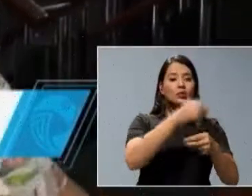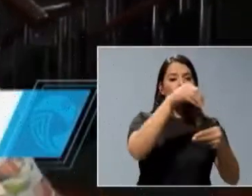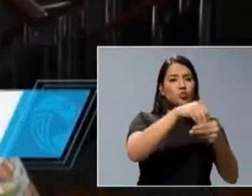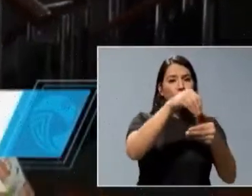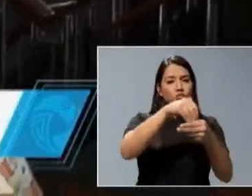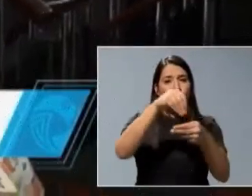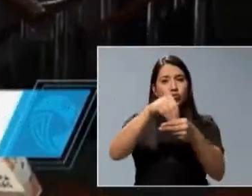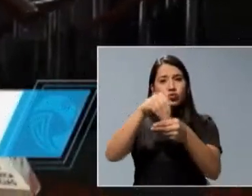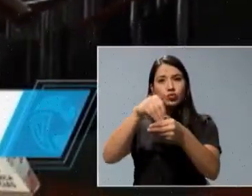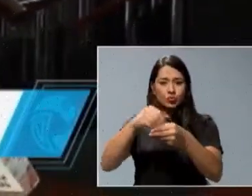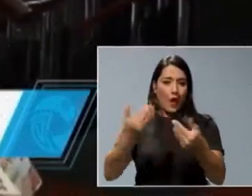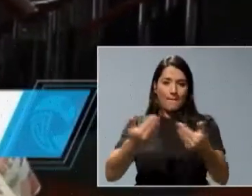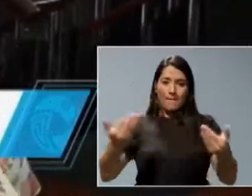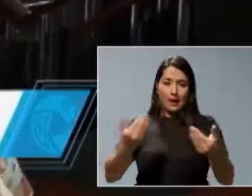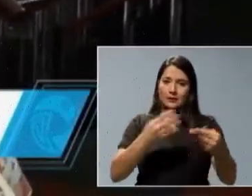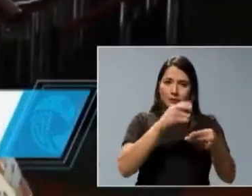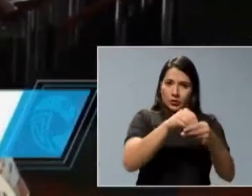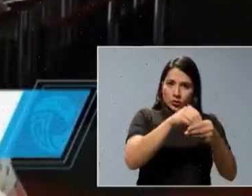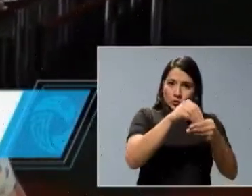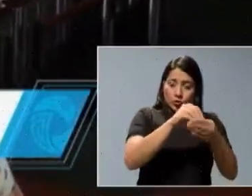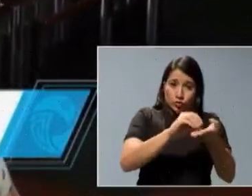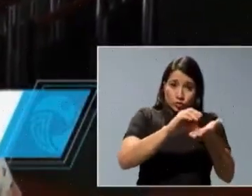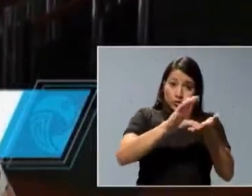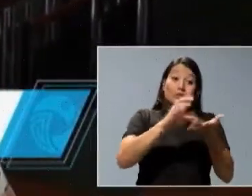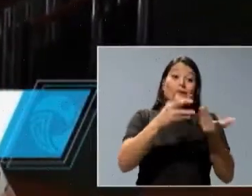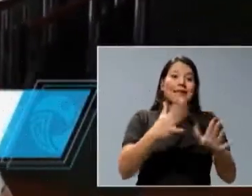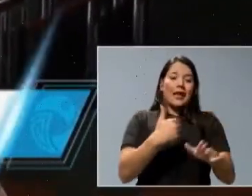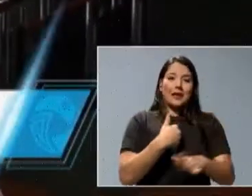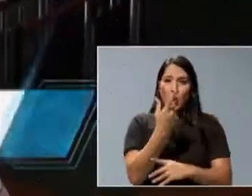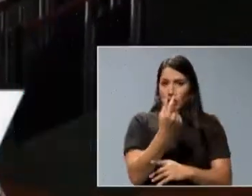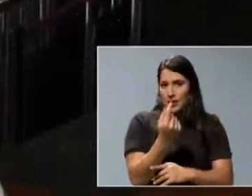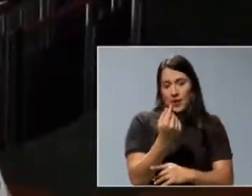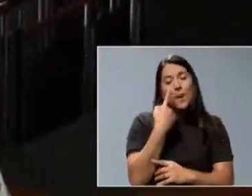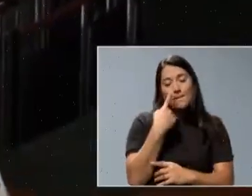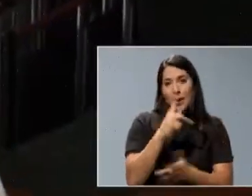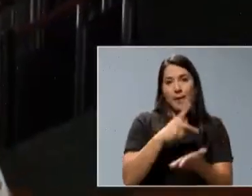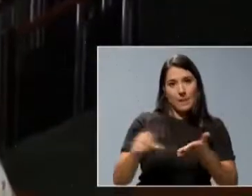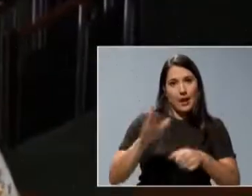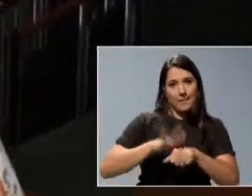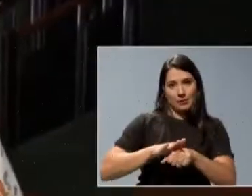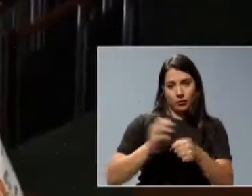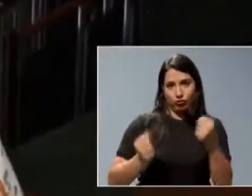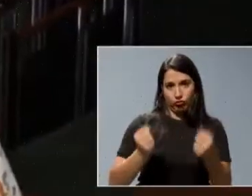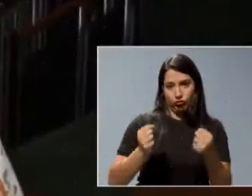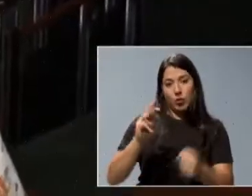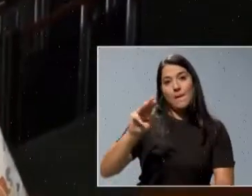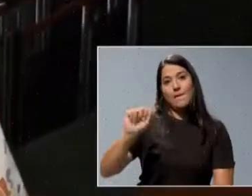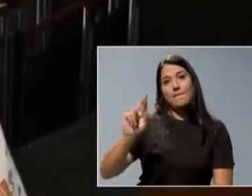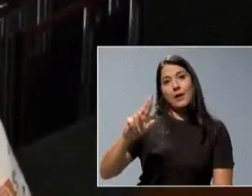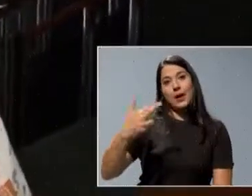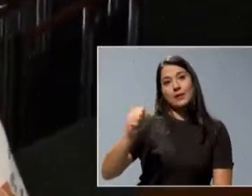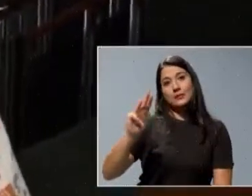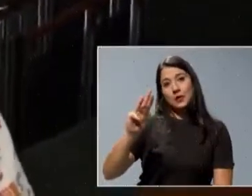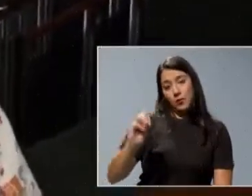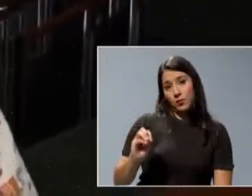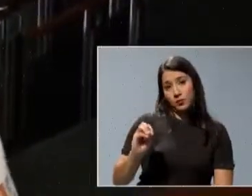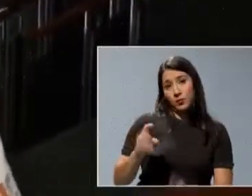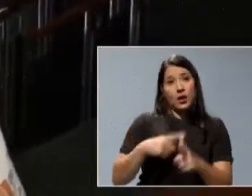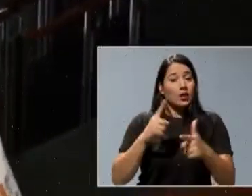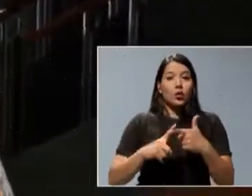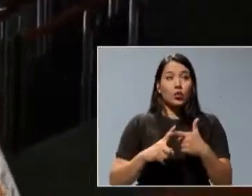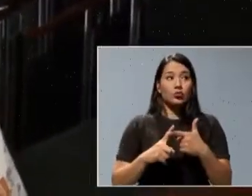cuenta de ahorros por aparte, entonces tengo la plata ya para el marchamo y para todo lo del carro, entonces todo hago extras y